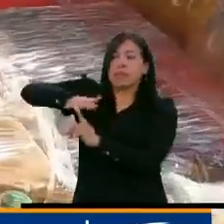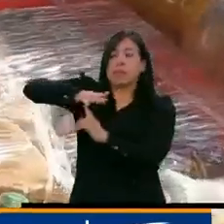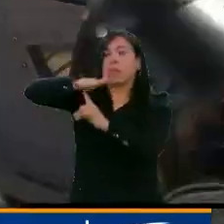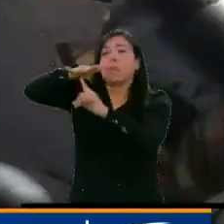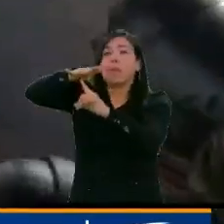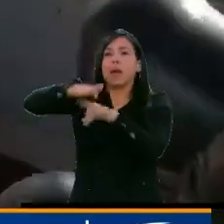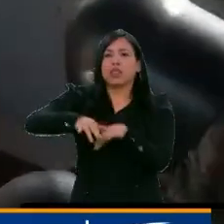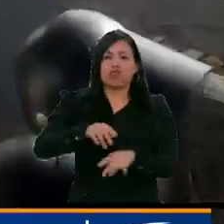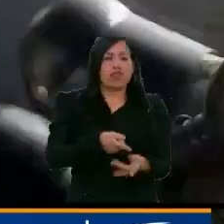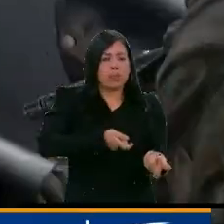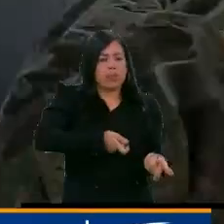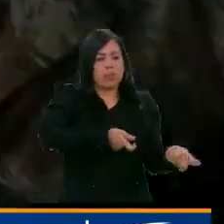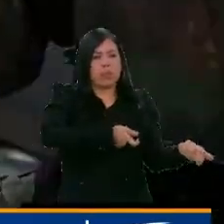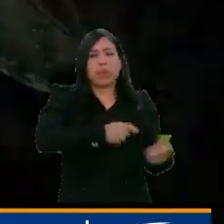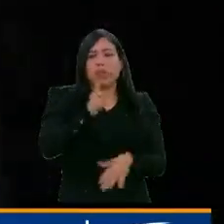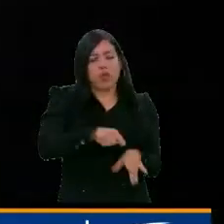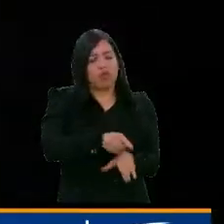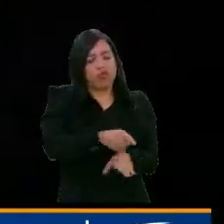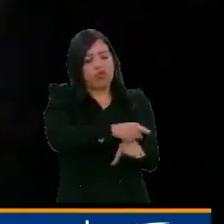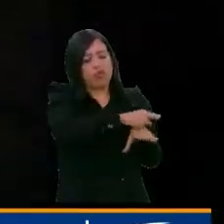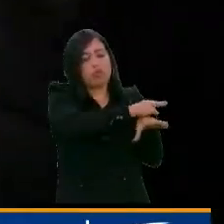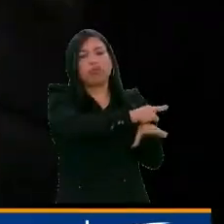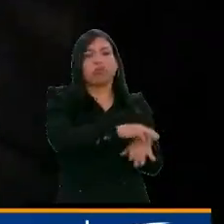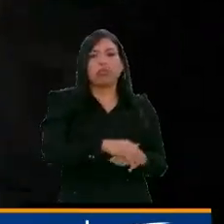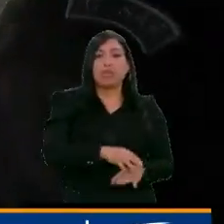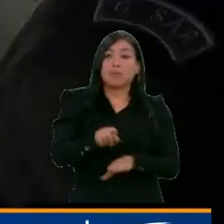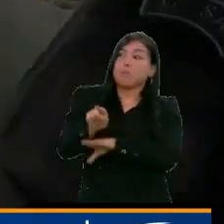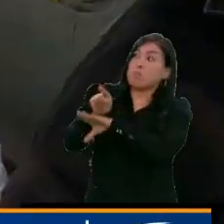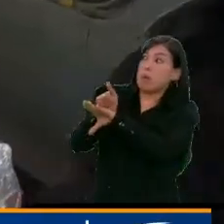ametralladora respondieron al fuego.